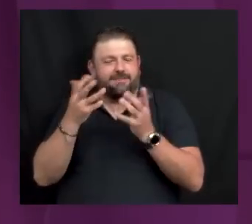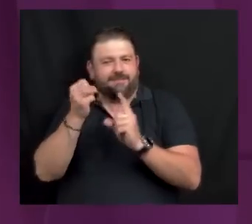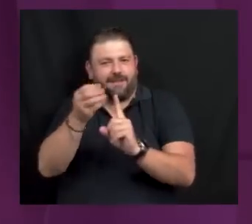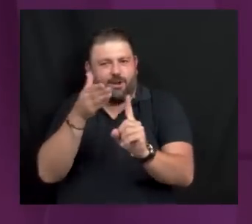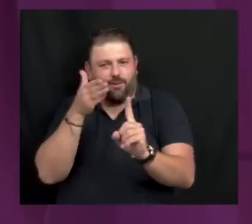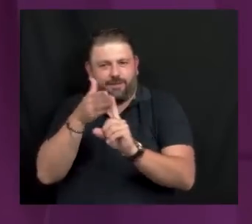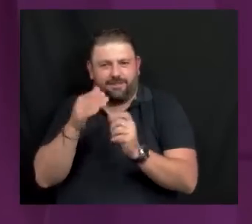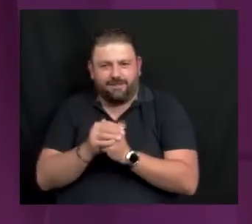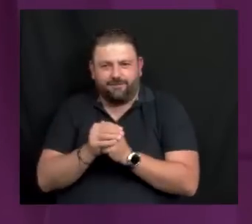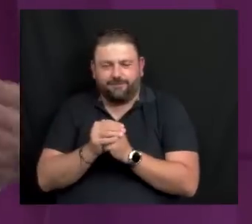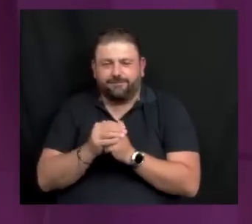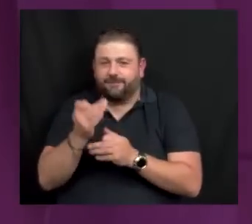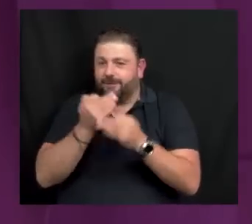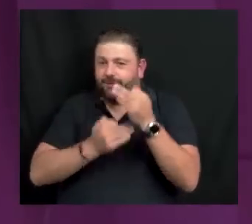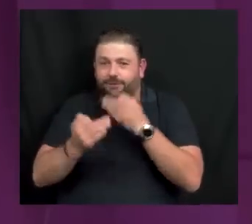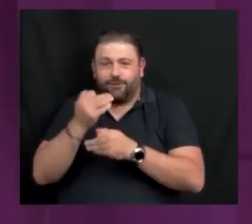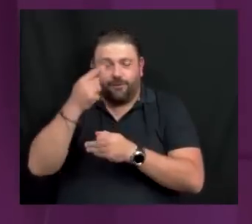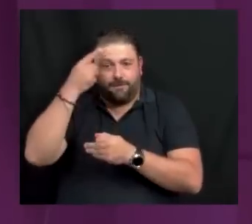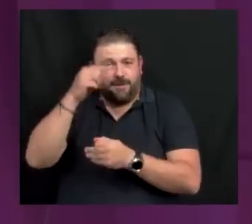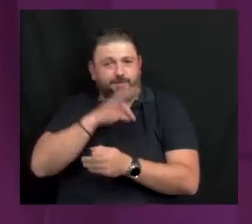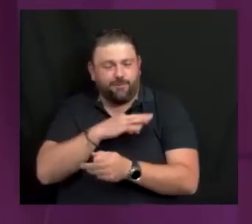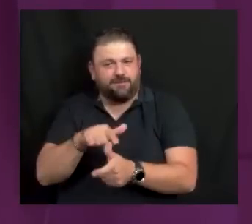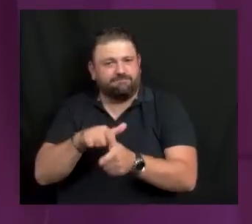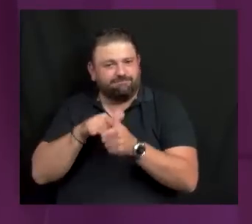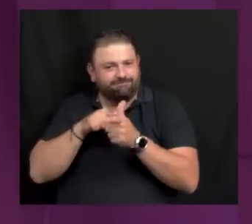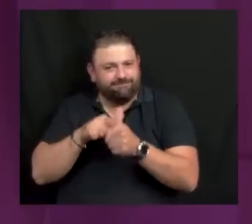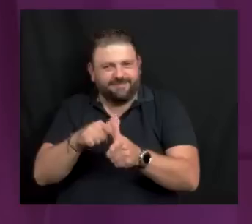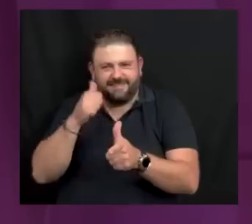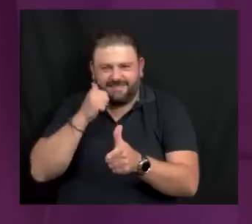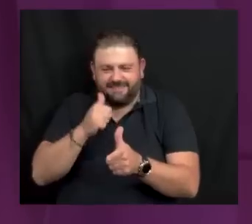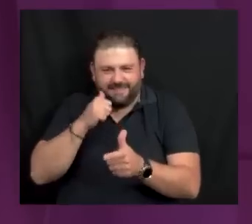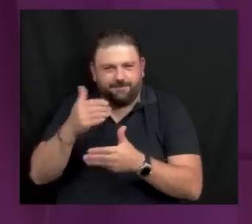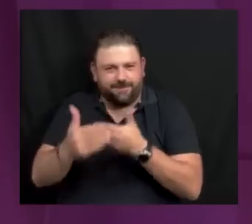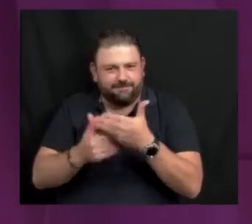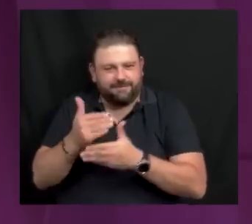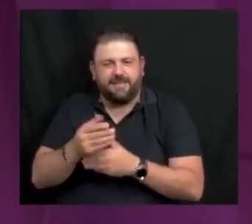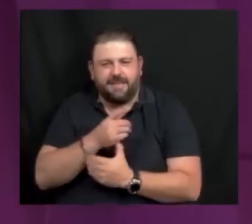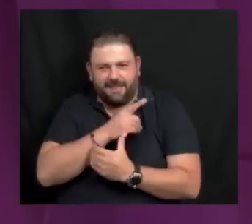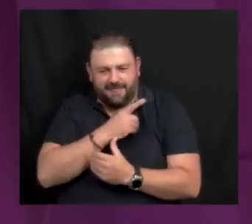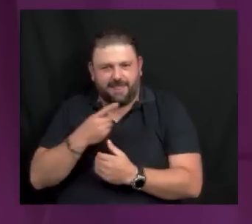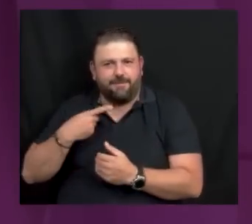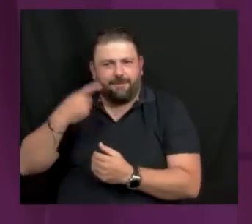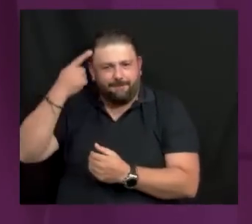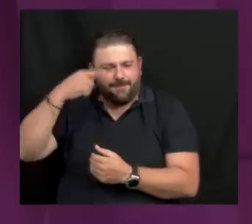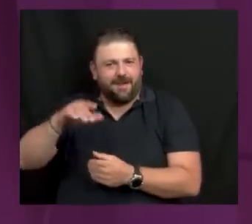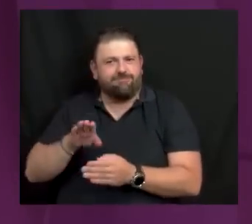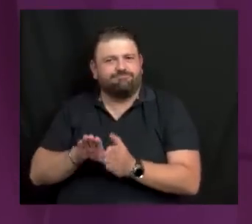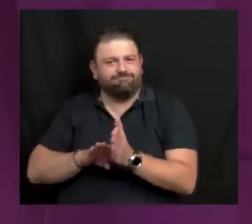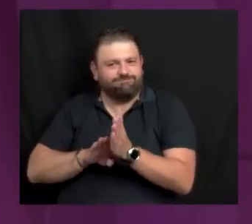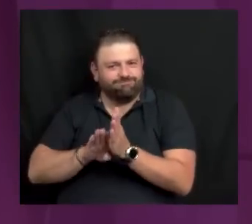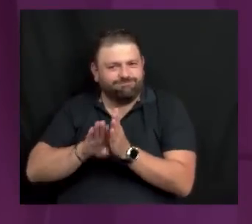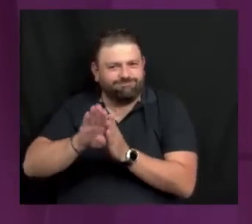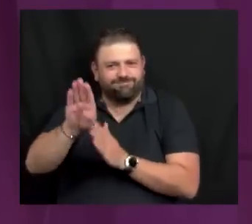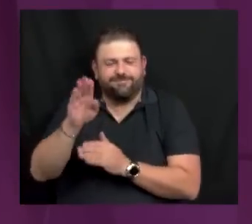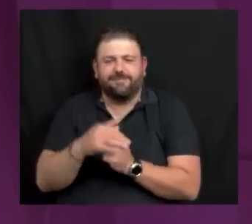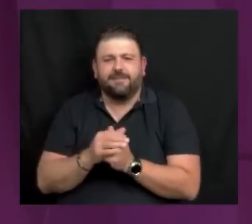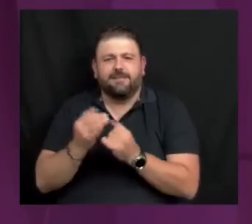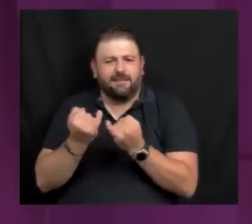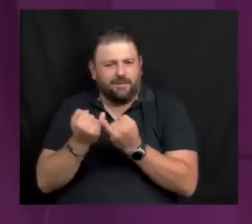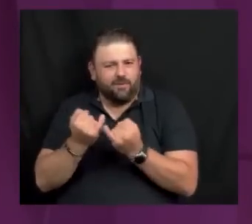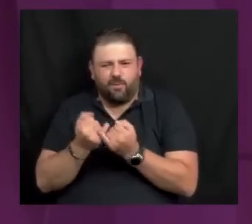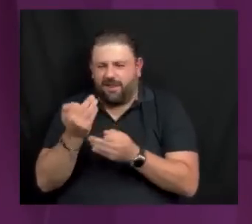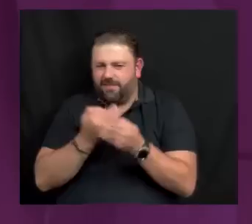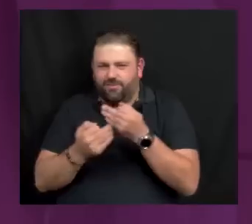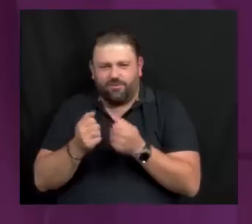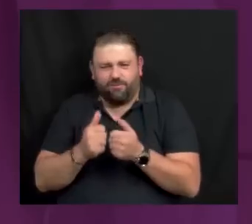año. Con pensarlo no basta, hay que hacer acciones y la primera es comprometernos por escrito. Si es que por ahí déjelo en el chat,